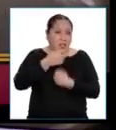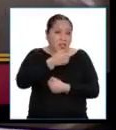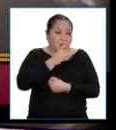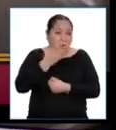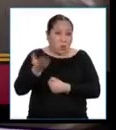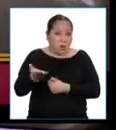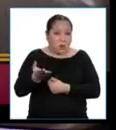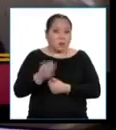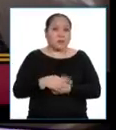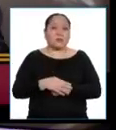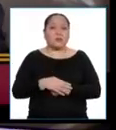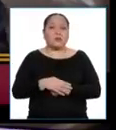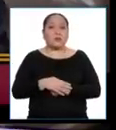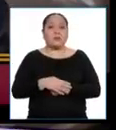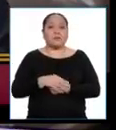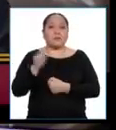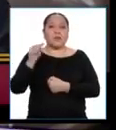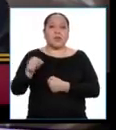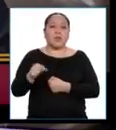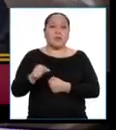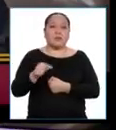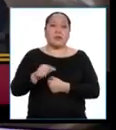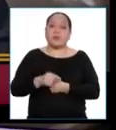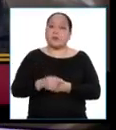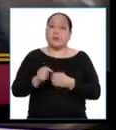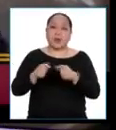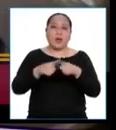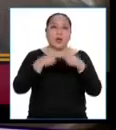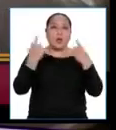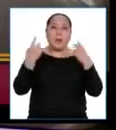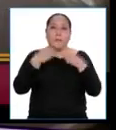potable. Y estamos ante una gran pandemia.